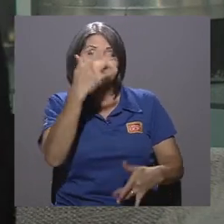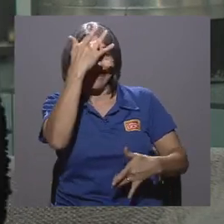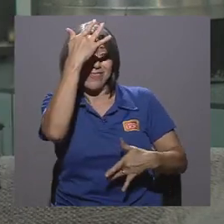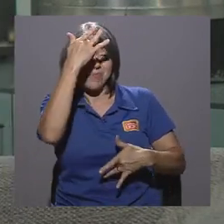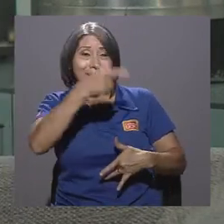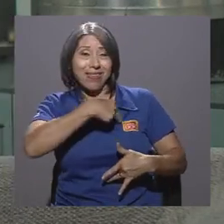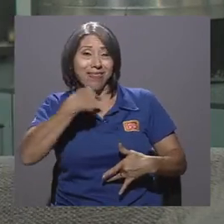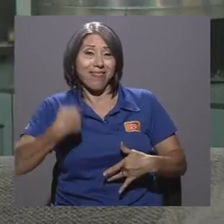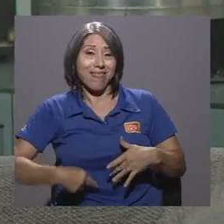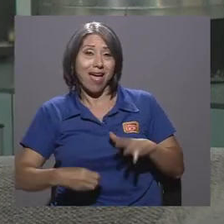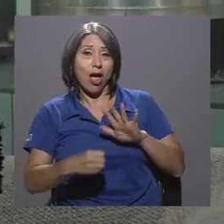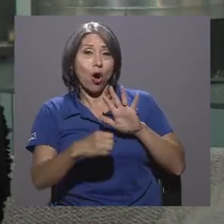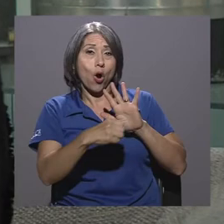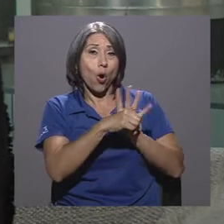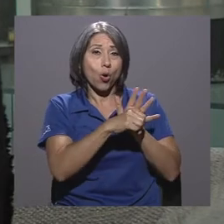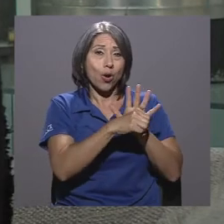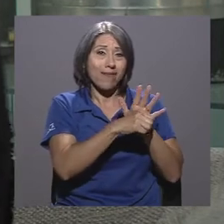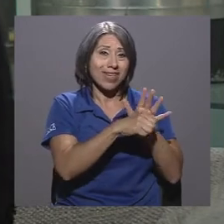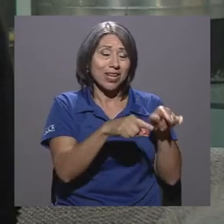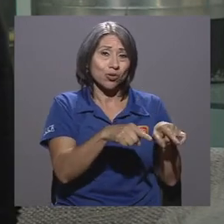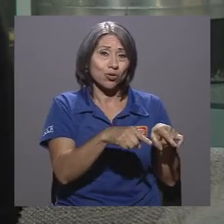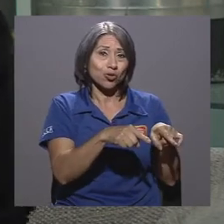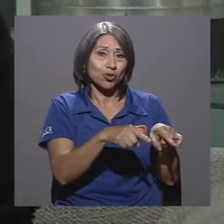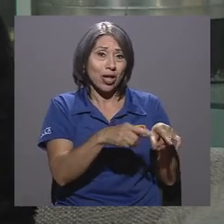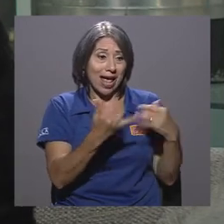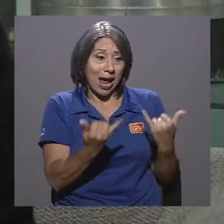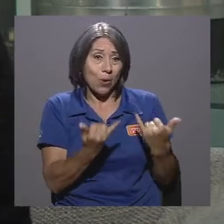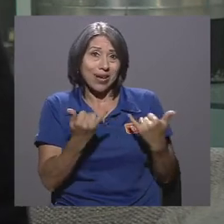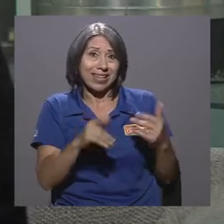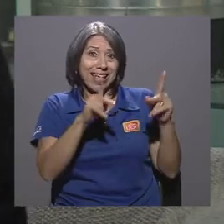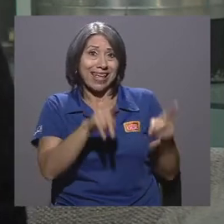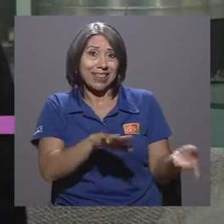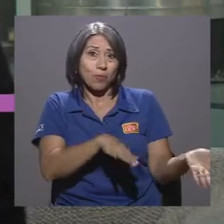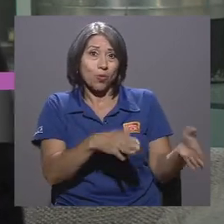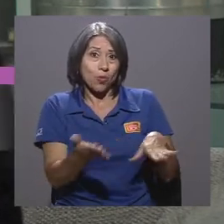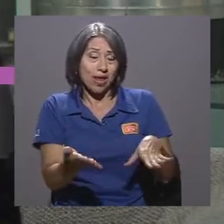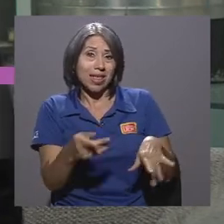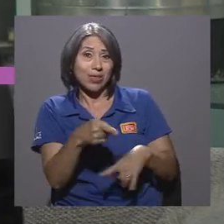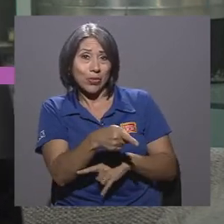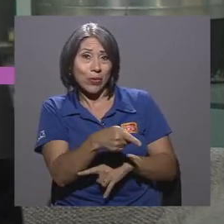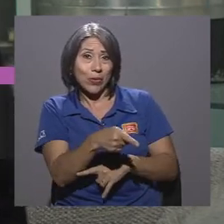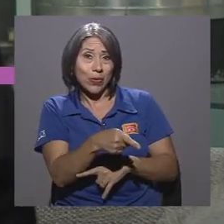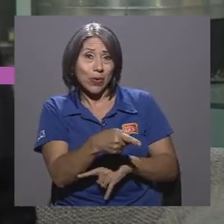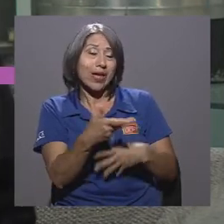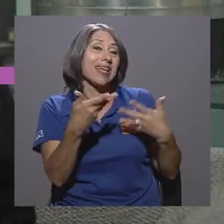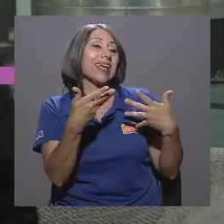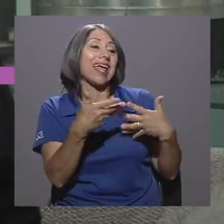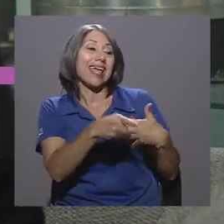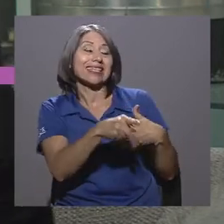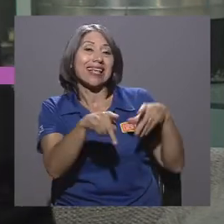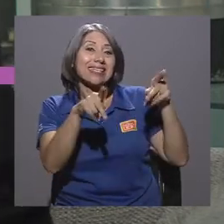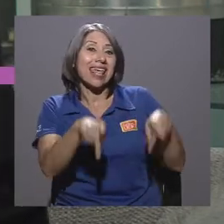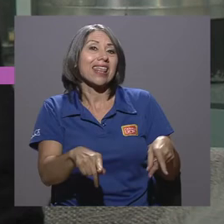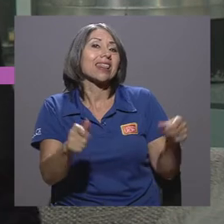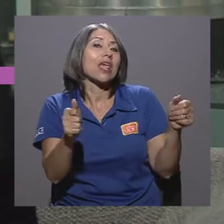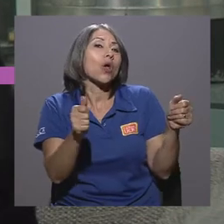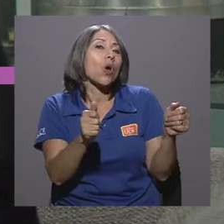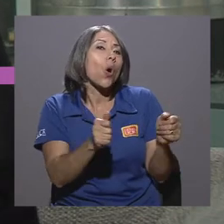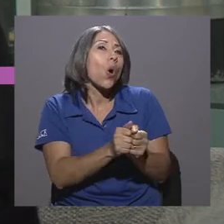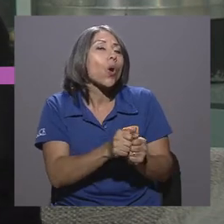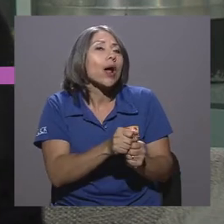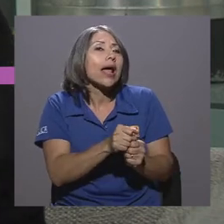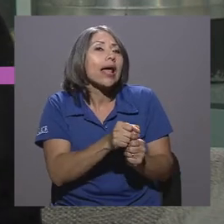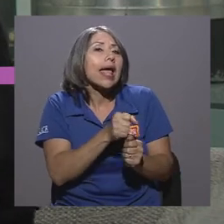la gente que está matando, aunque están muriendo ahora mismo, son gente ya con una edad que tienen otras